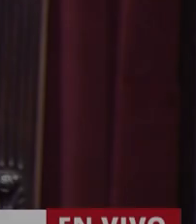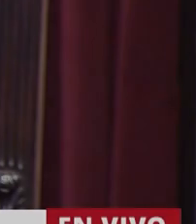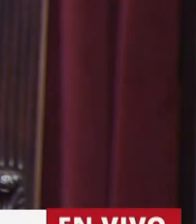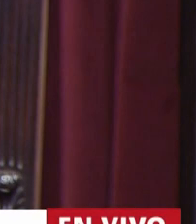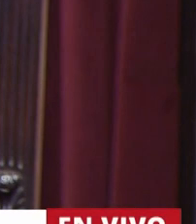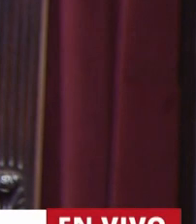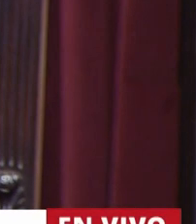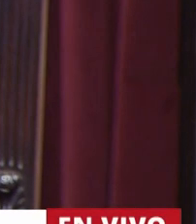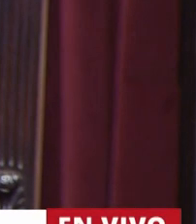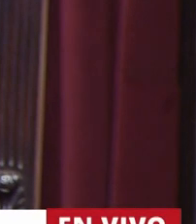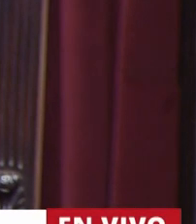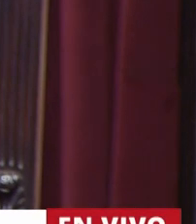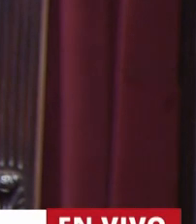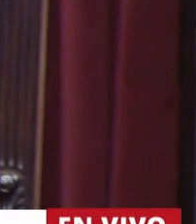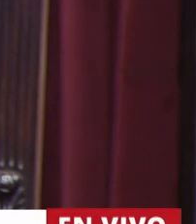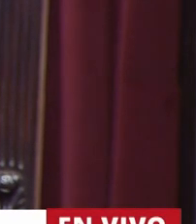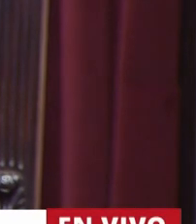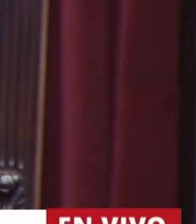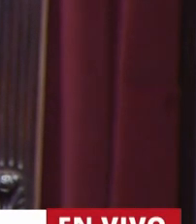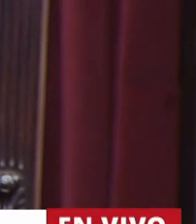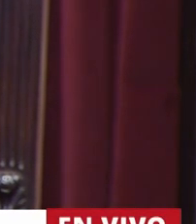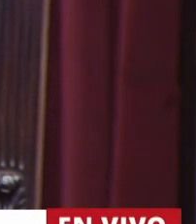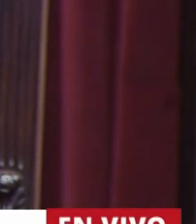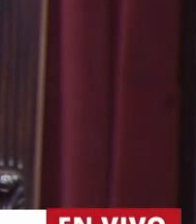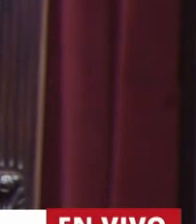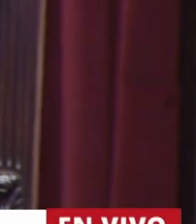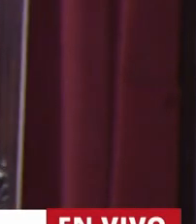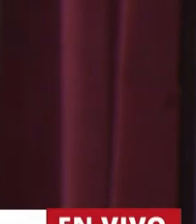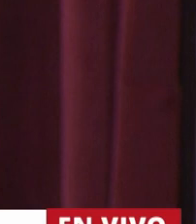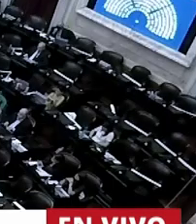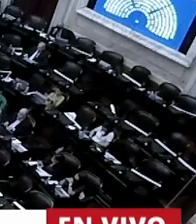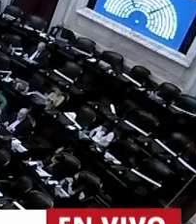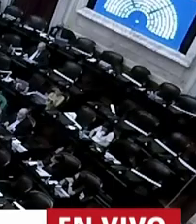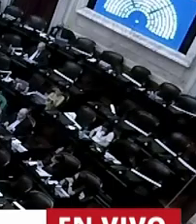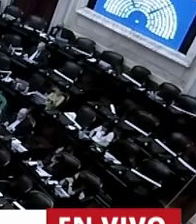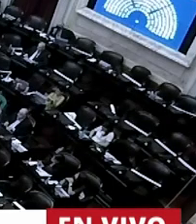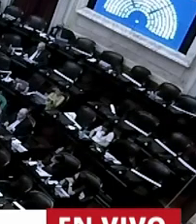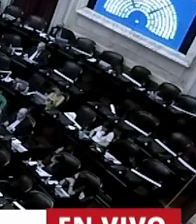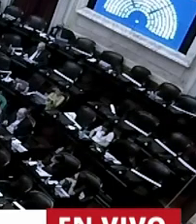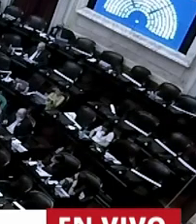Continúa en el uso de la palabra el diputado por la provincia de Mendoza, Alfredo Cornejo.